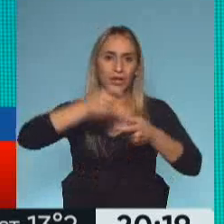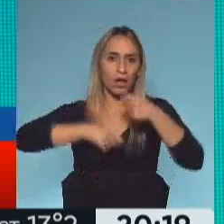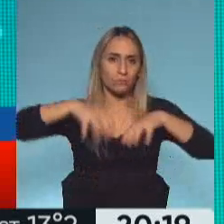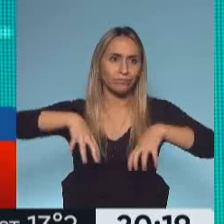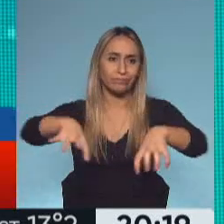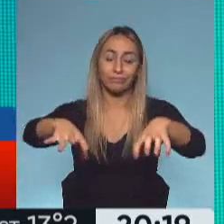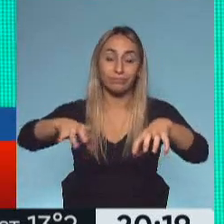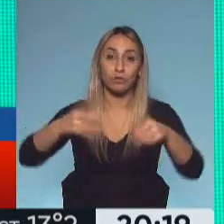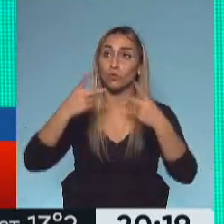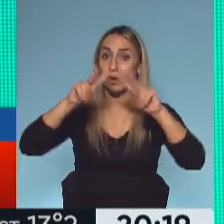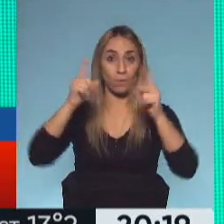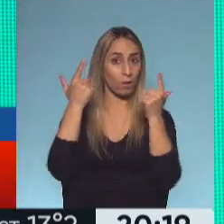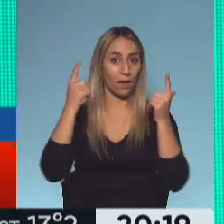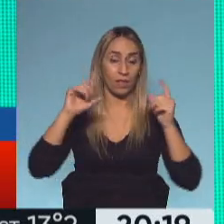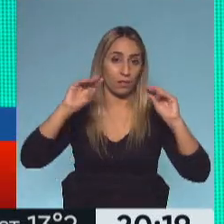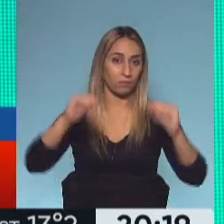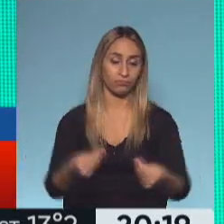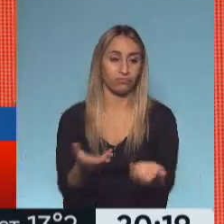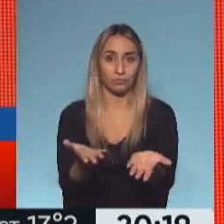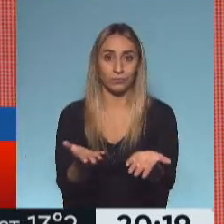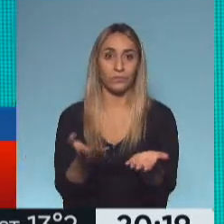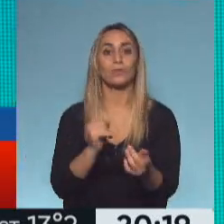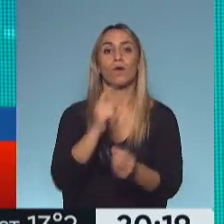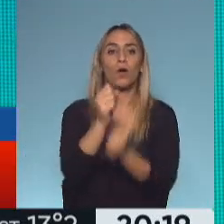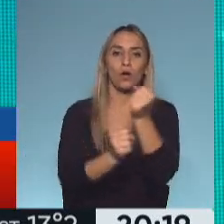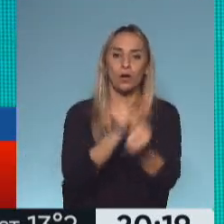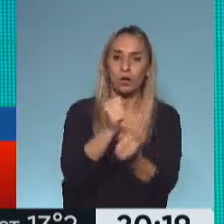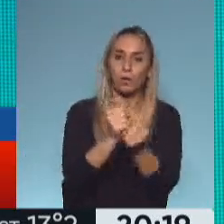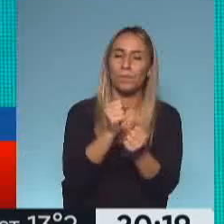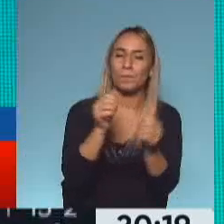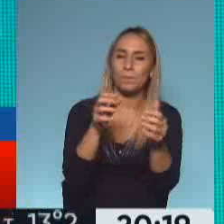internacional y esas pymes, esos comercios